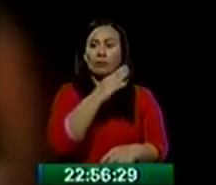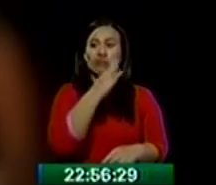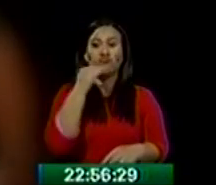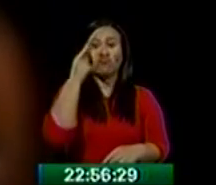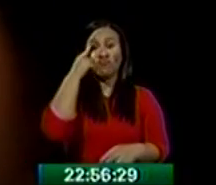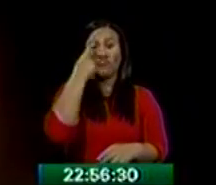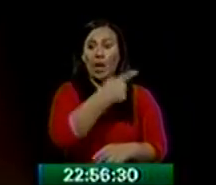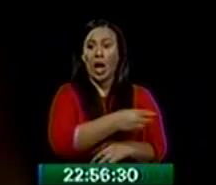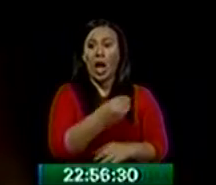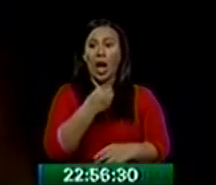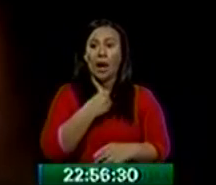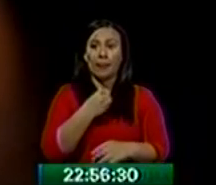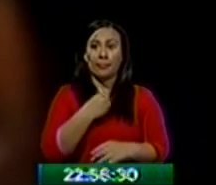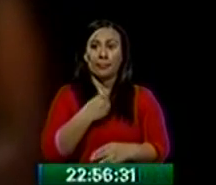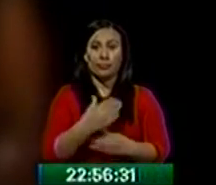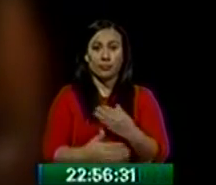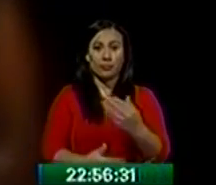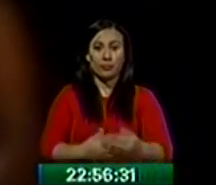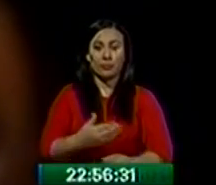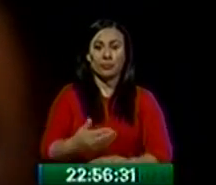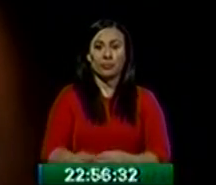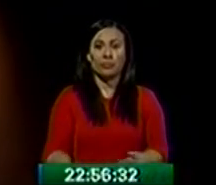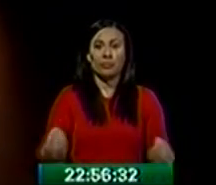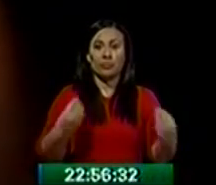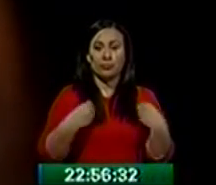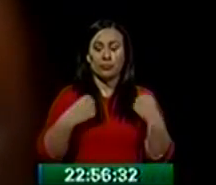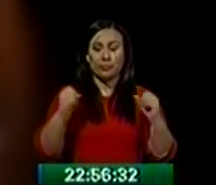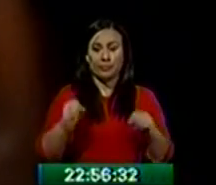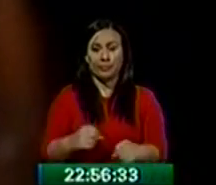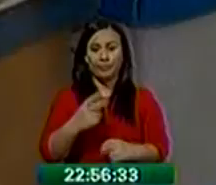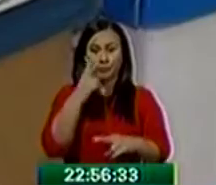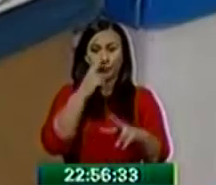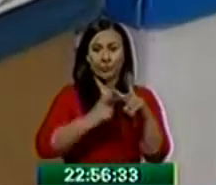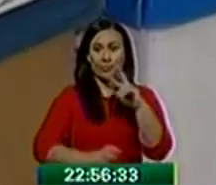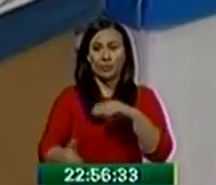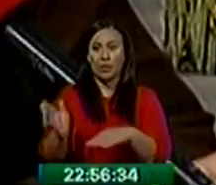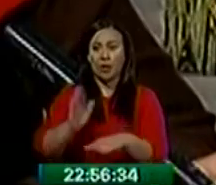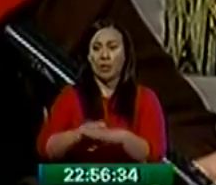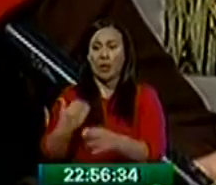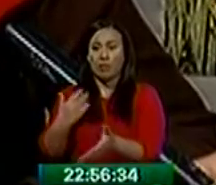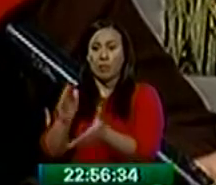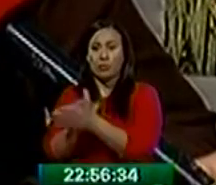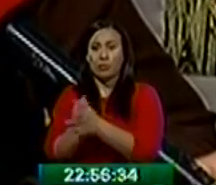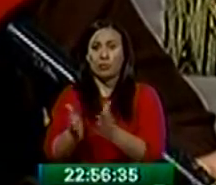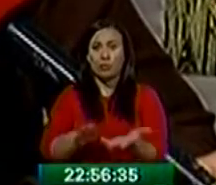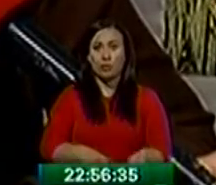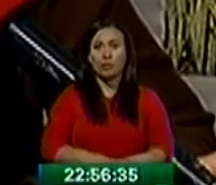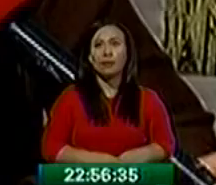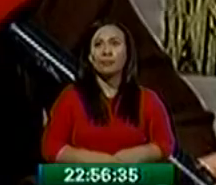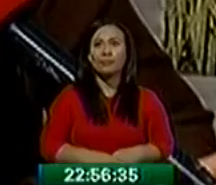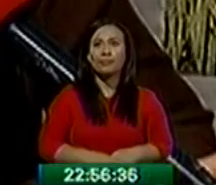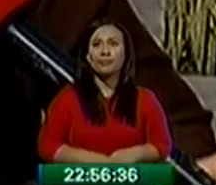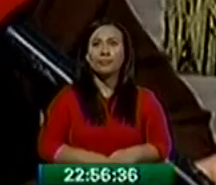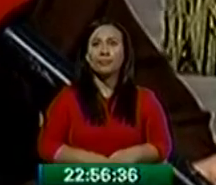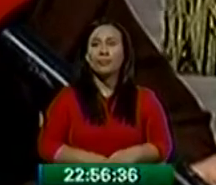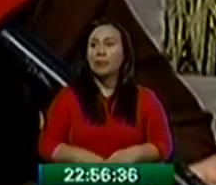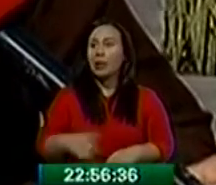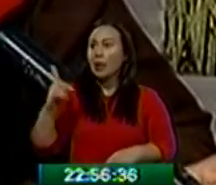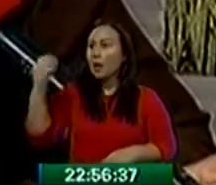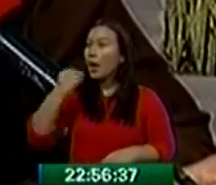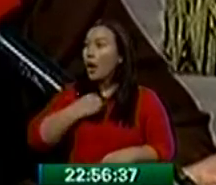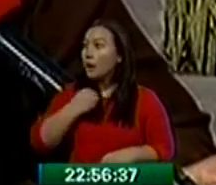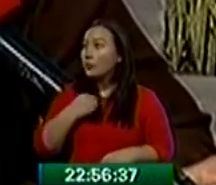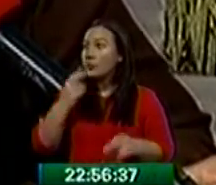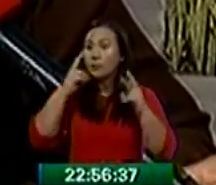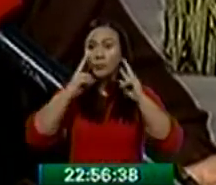creó el comité interinstitucional que en su momento indagó el asesinato de su esposo. Y tiene que rendir cuentas al país por